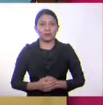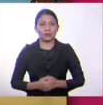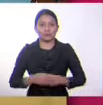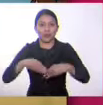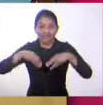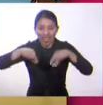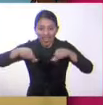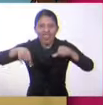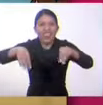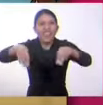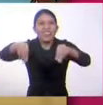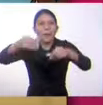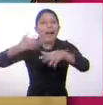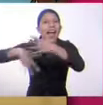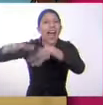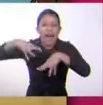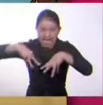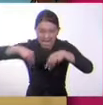Arena.